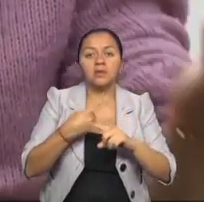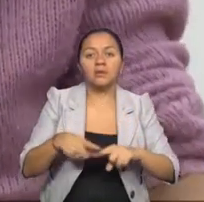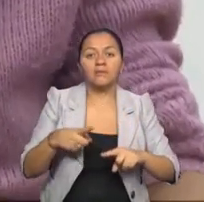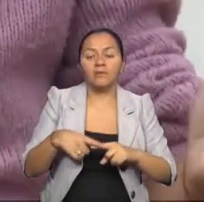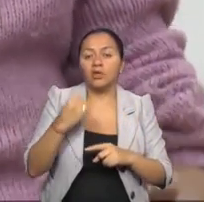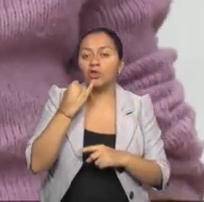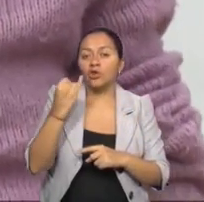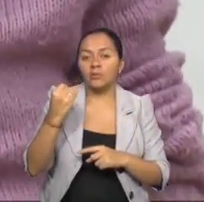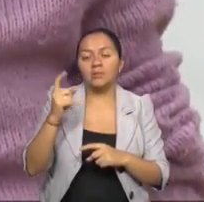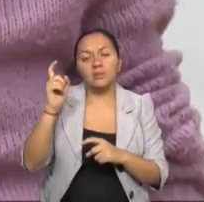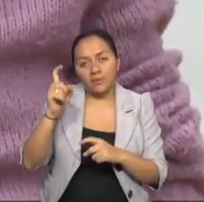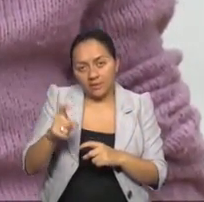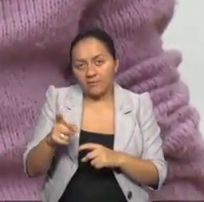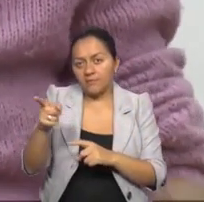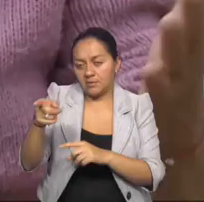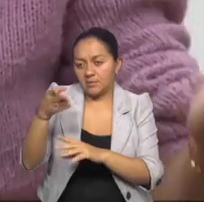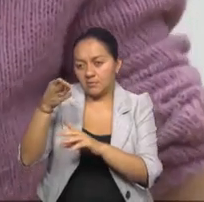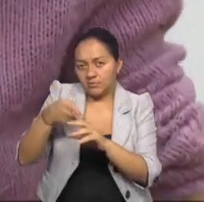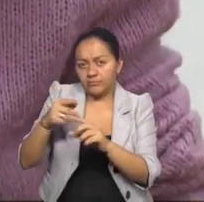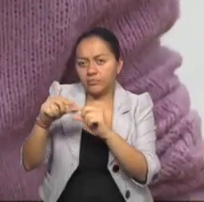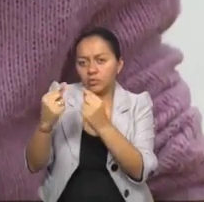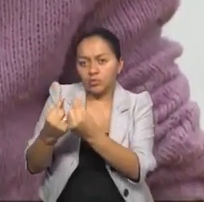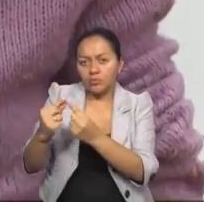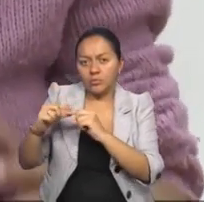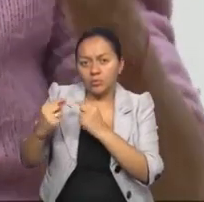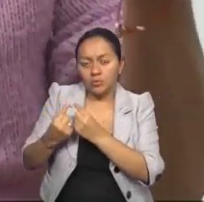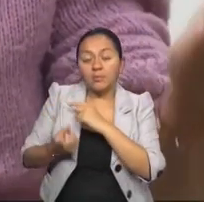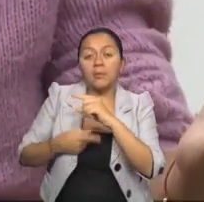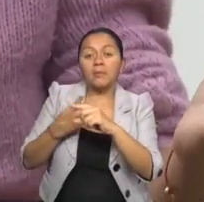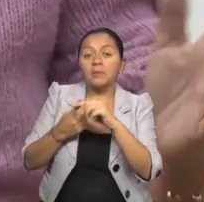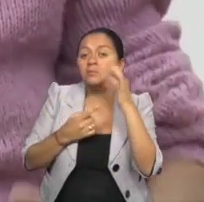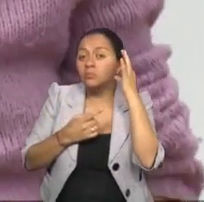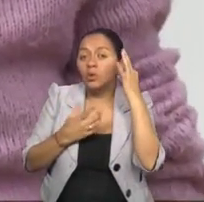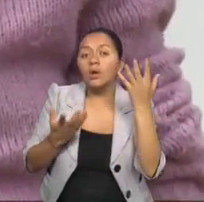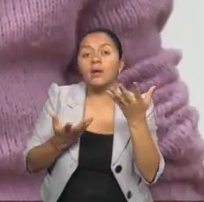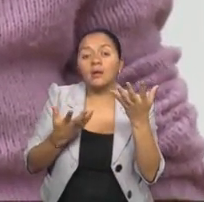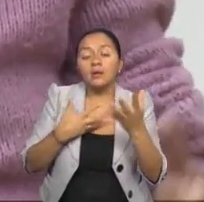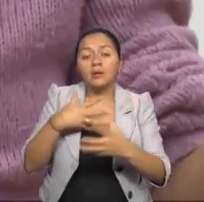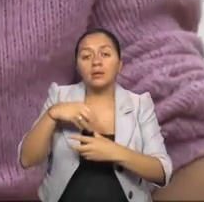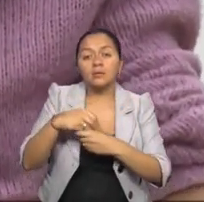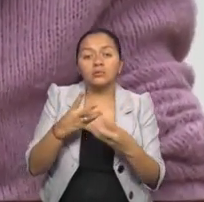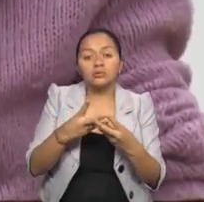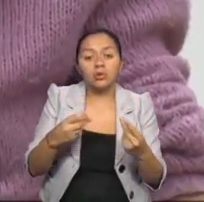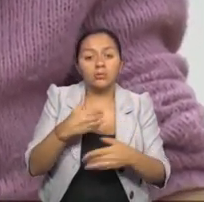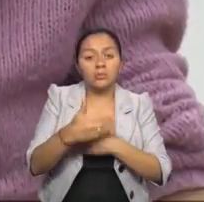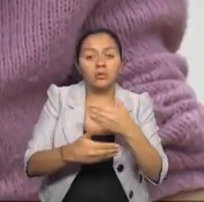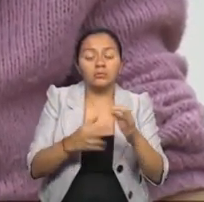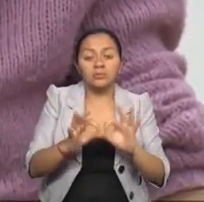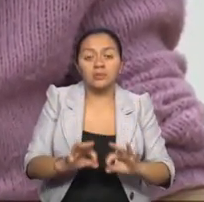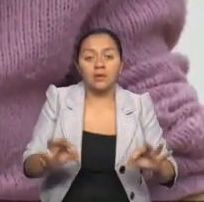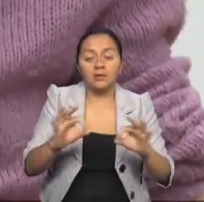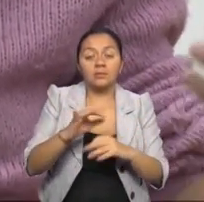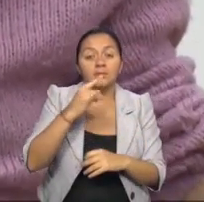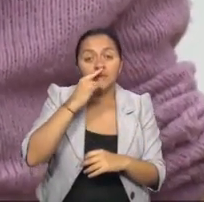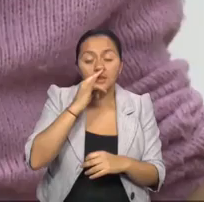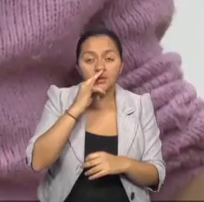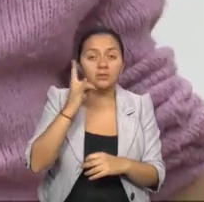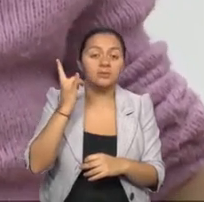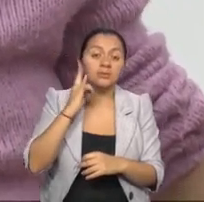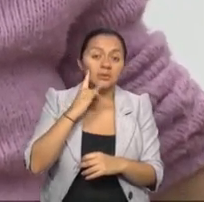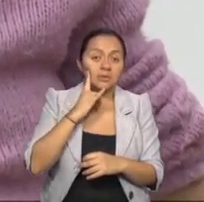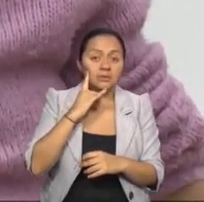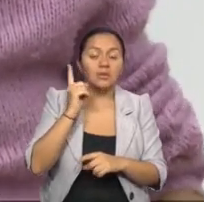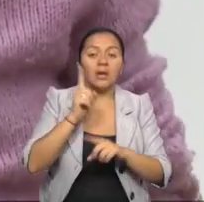idiomas hay que también caracterizar eso las mujeres que están ajenas a gestos los niños y niñas que